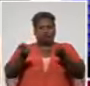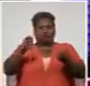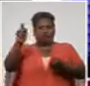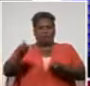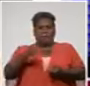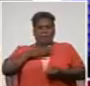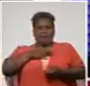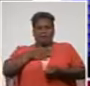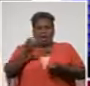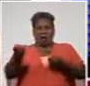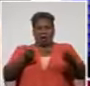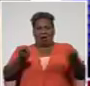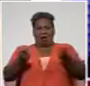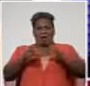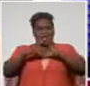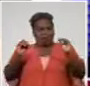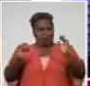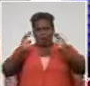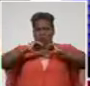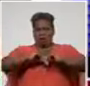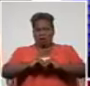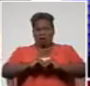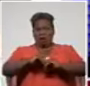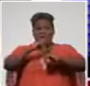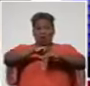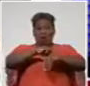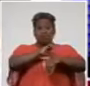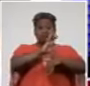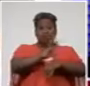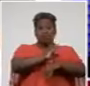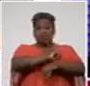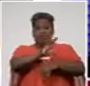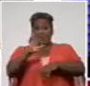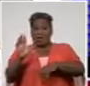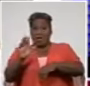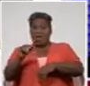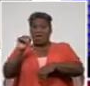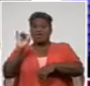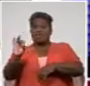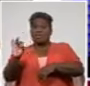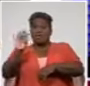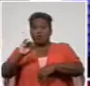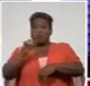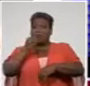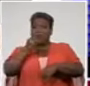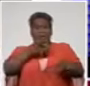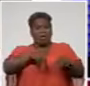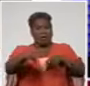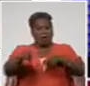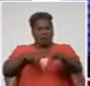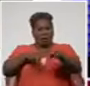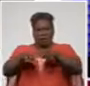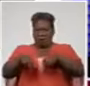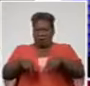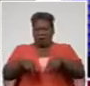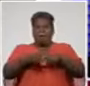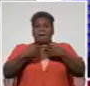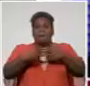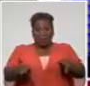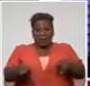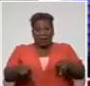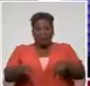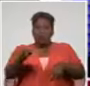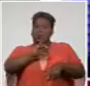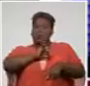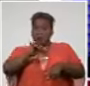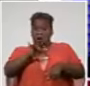hay una prohibición de que los vehículos entre el horario de las 5 de la mañana a las 7 de la noche no puedan circular, pero hay un llamado a que no lo hagan. Y yo explicaba